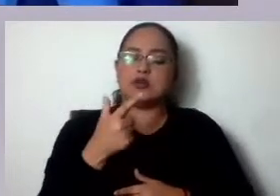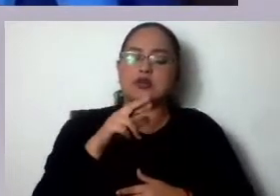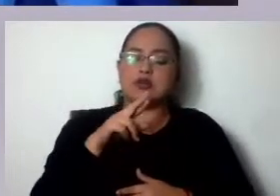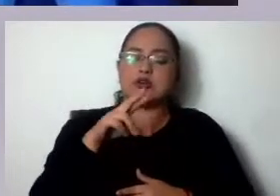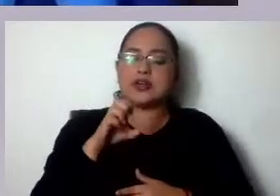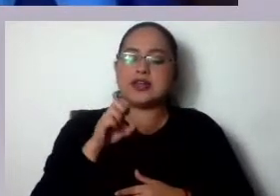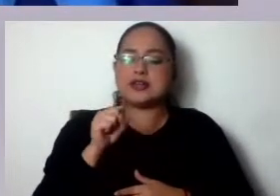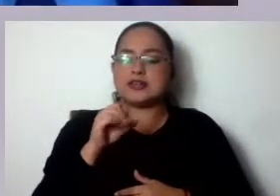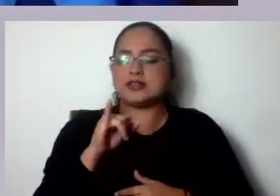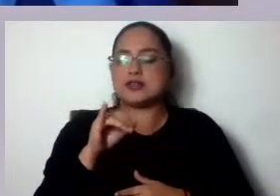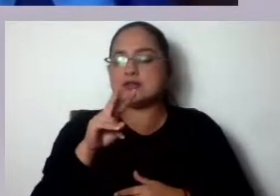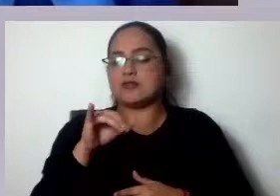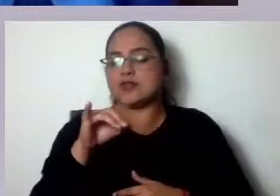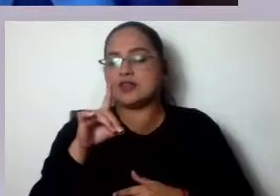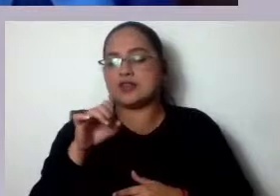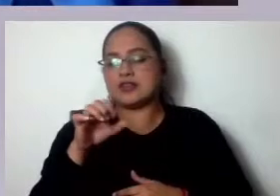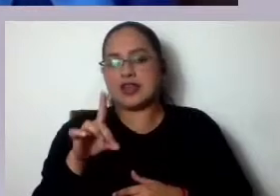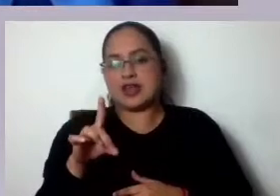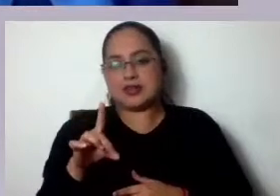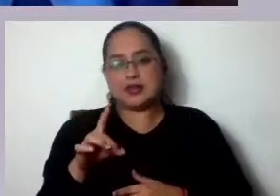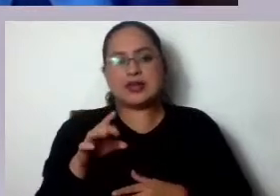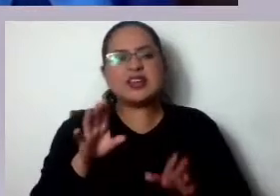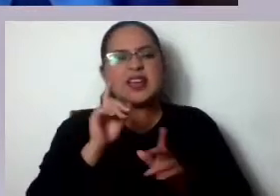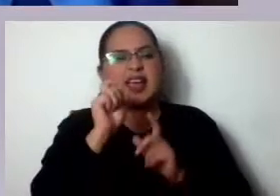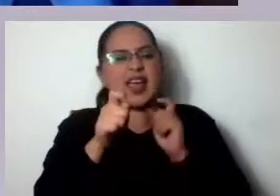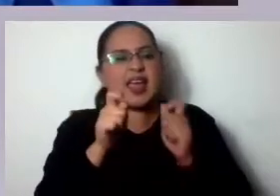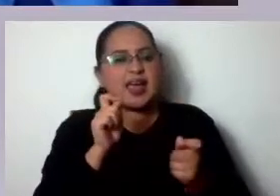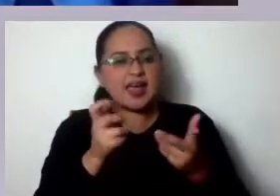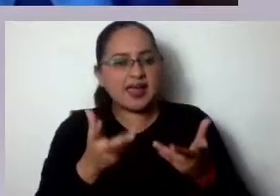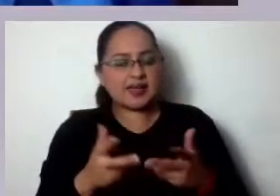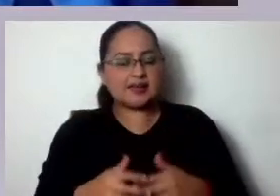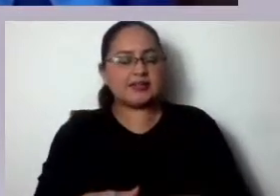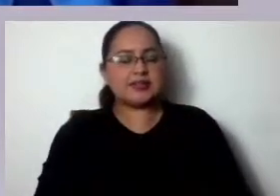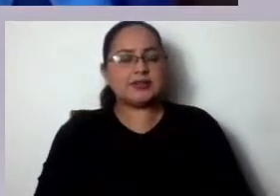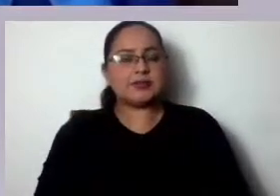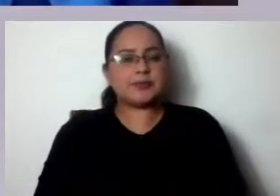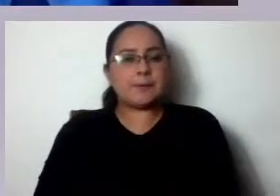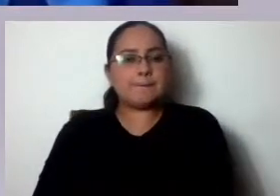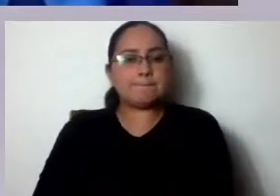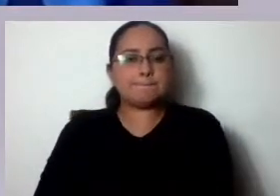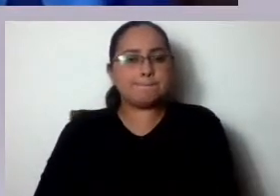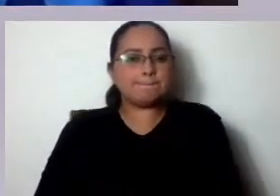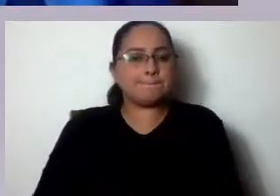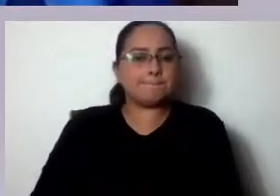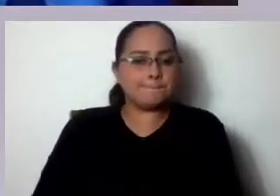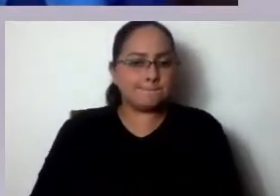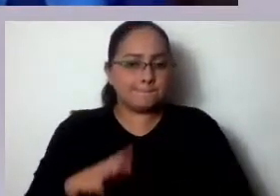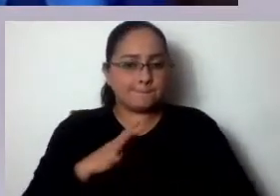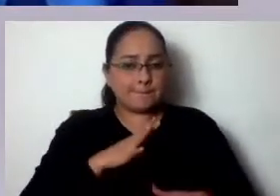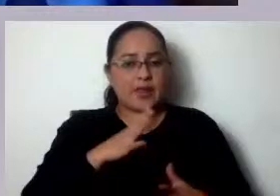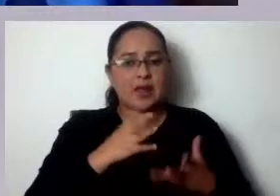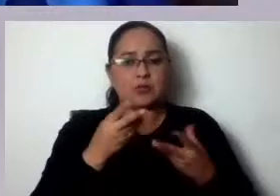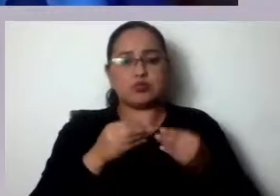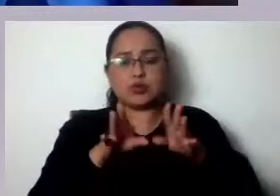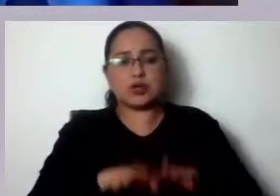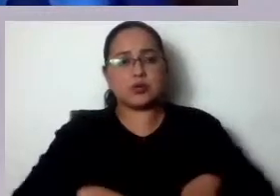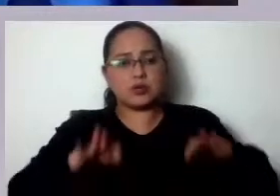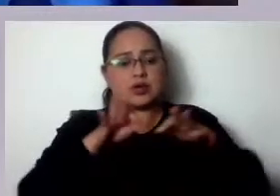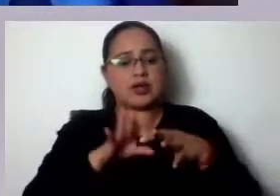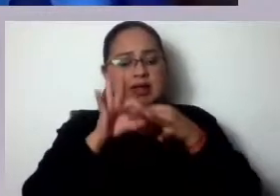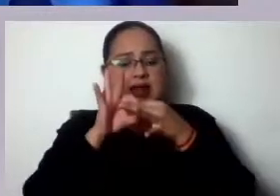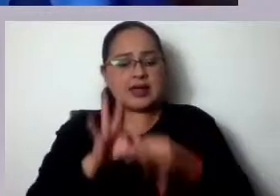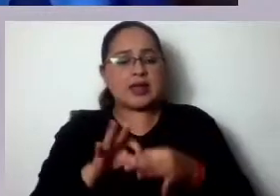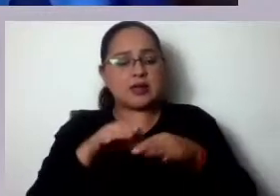bueno este principio en razón a su importante vinculación que tiene con los derechos